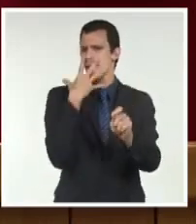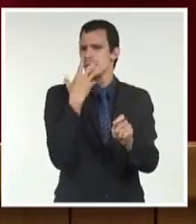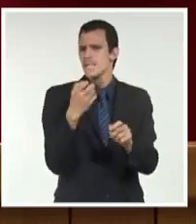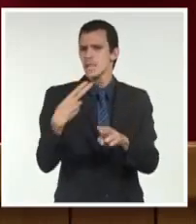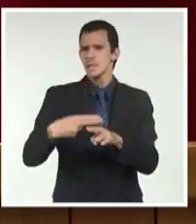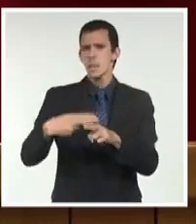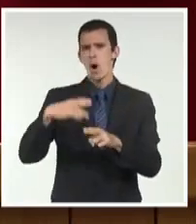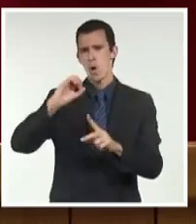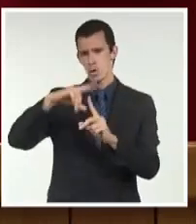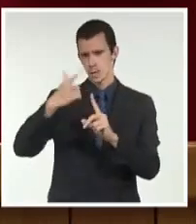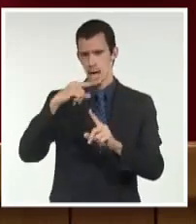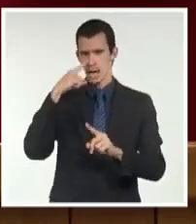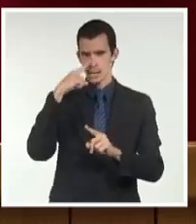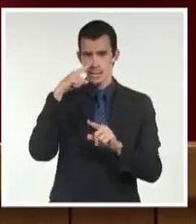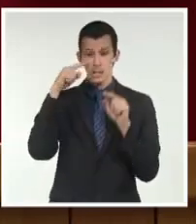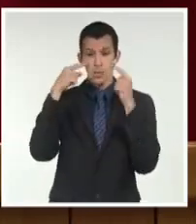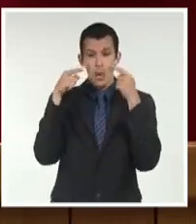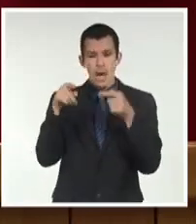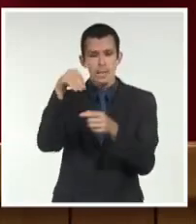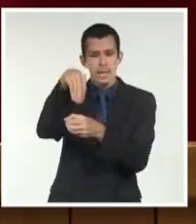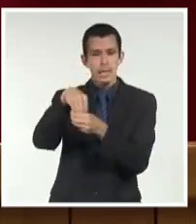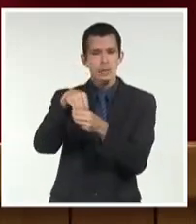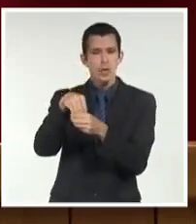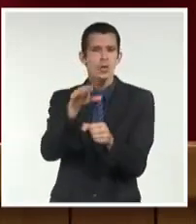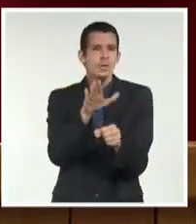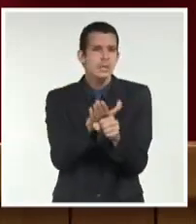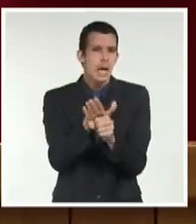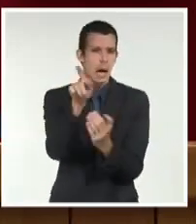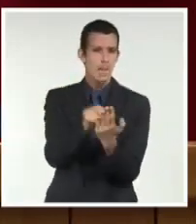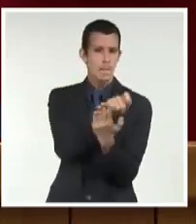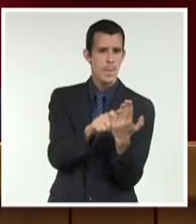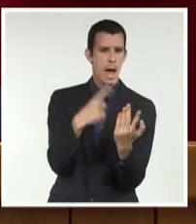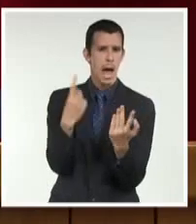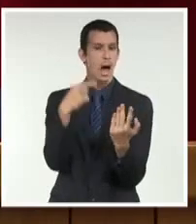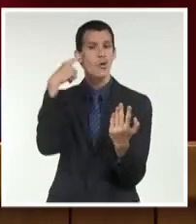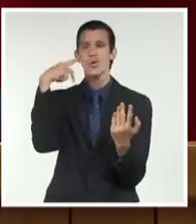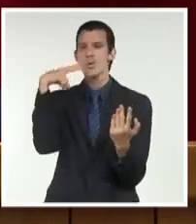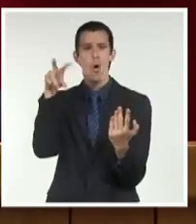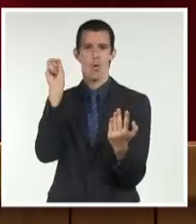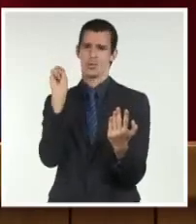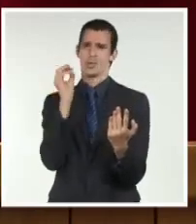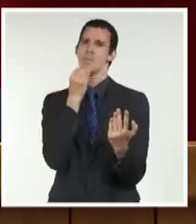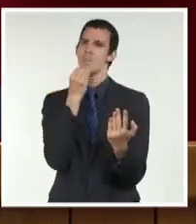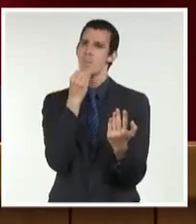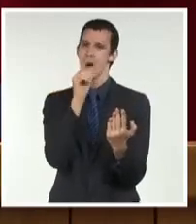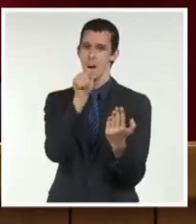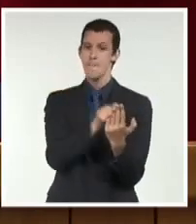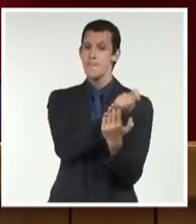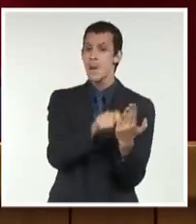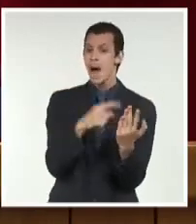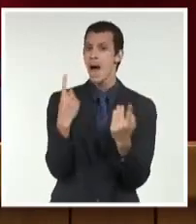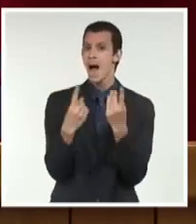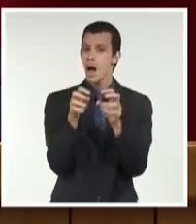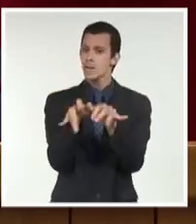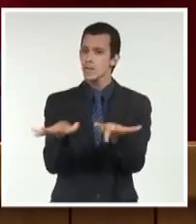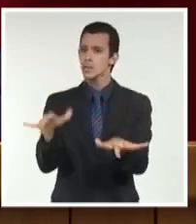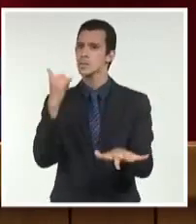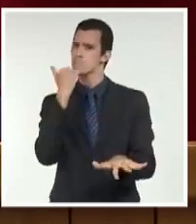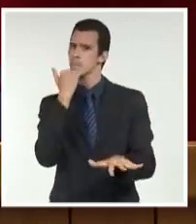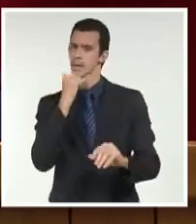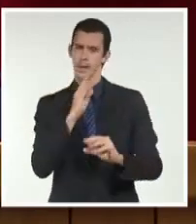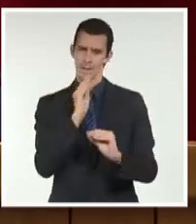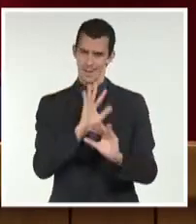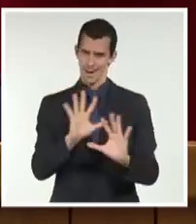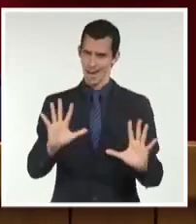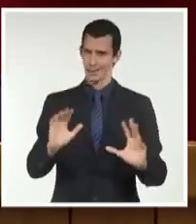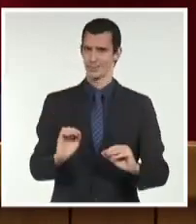cuyas consecuencias son impredecibles. Es que el mundo ha cambiado. No estamos a inicios de la década de